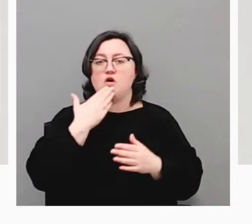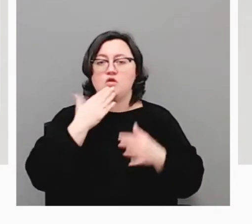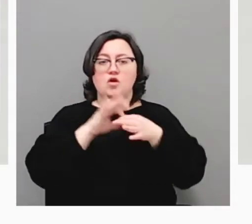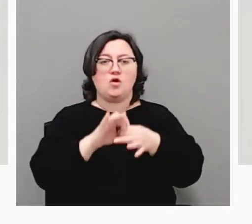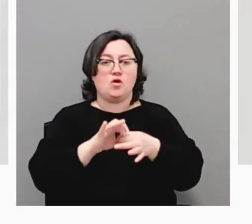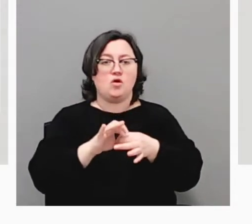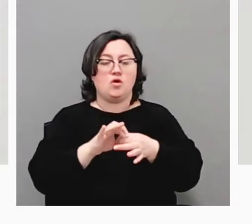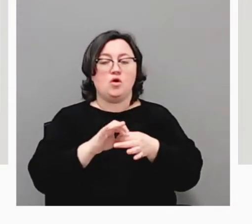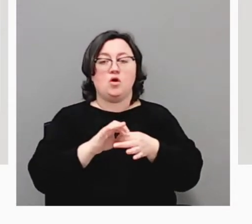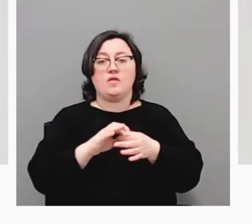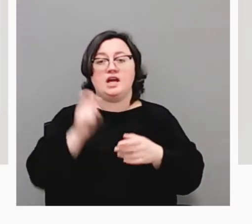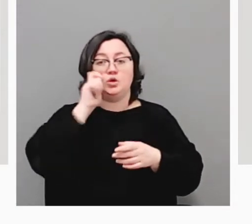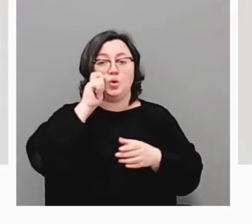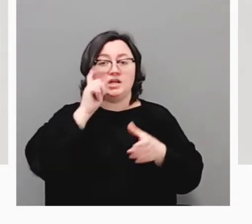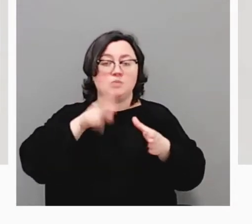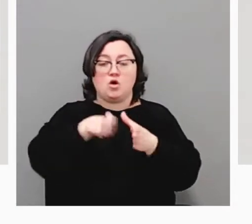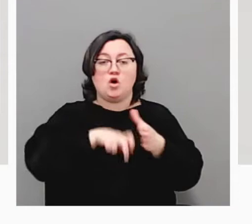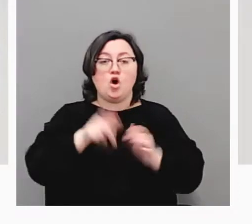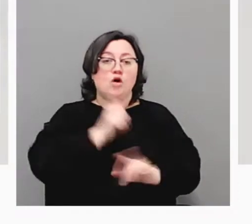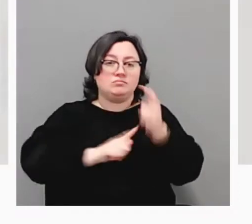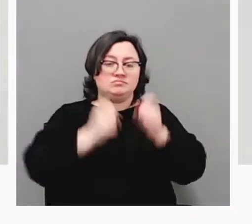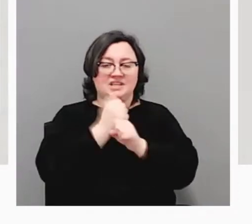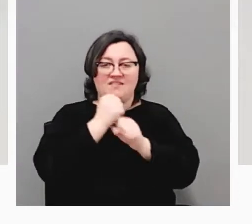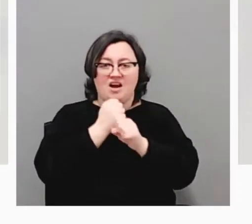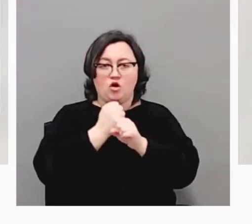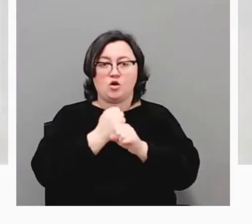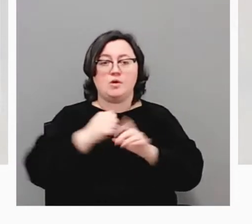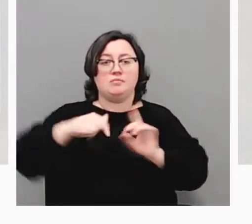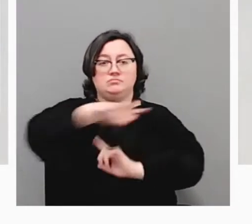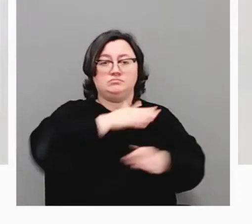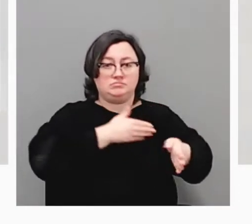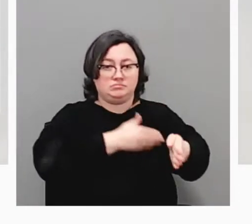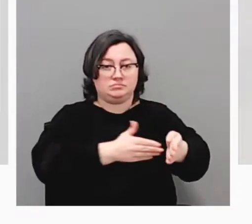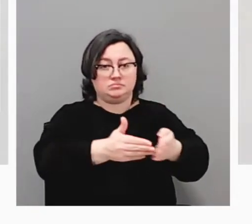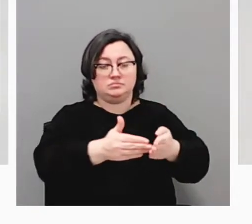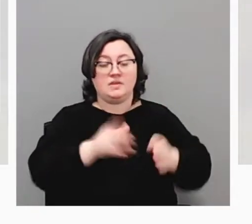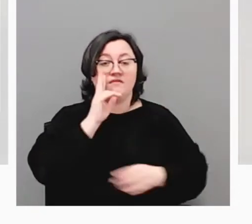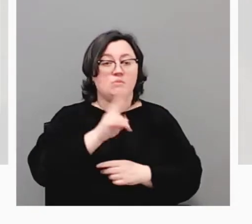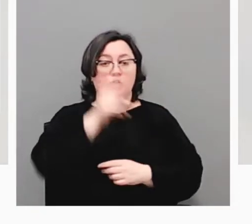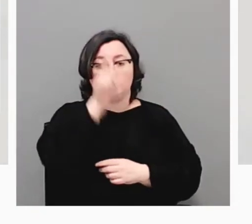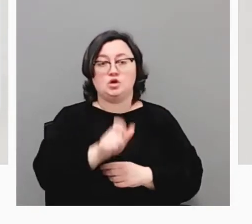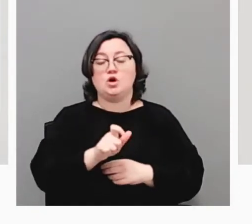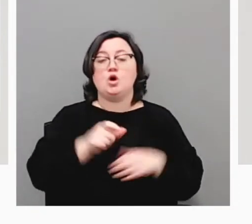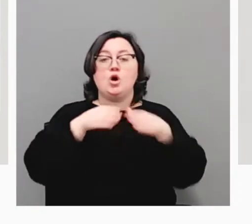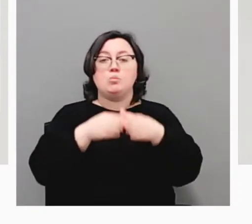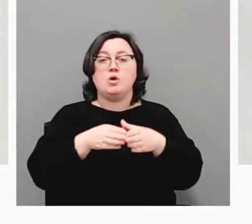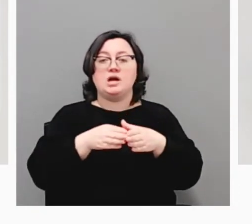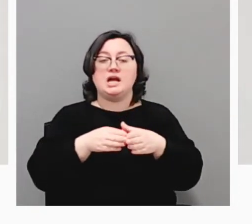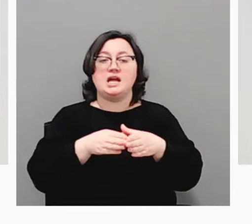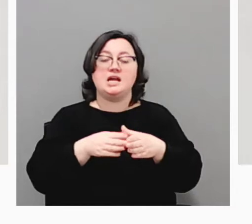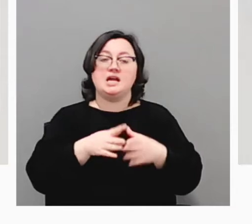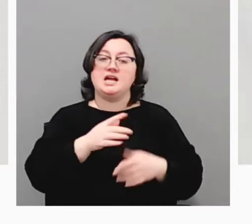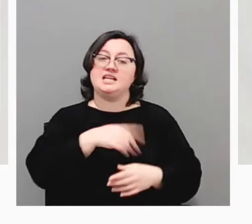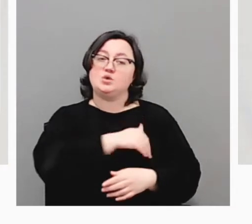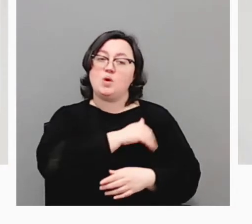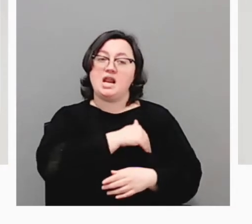de pasaje, de turismo, como los buques mercantes, como parte del paisaje, ¿no? Y ahí vemos, ¿no?, este buque escuela de la Armada Mexicana,